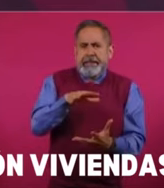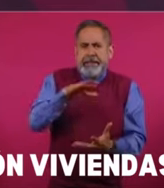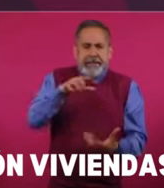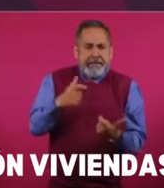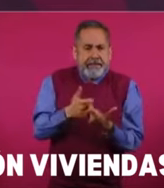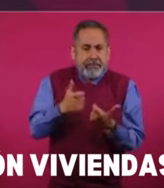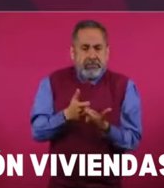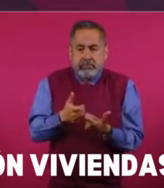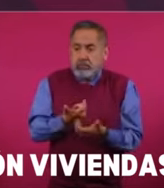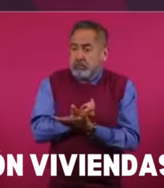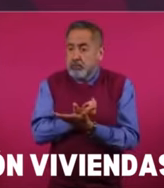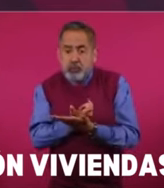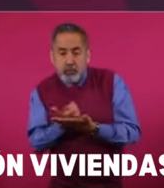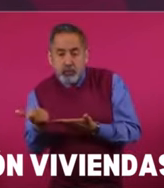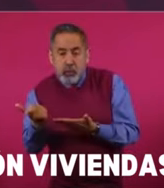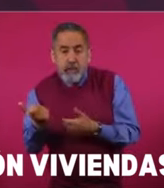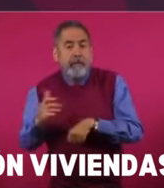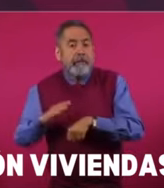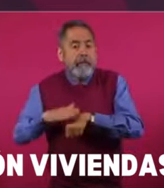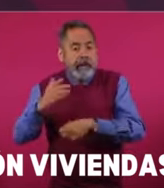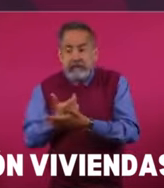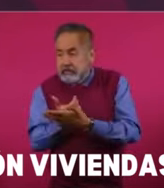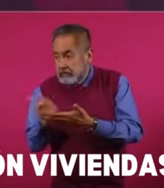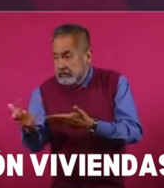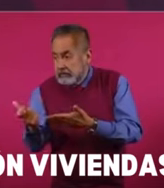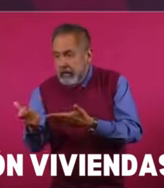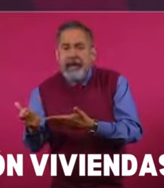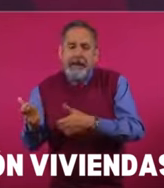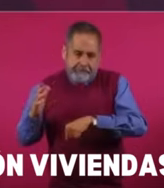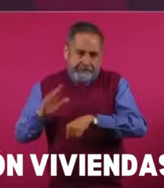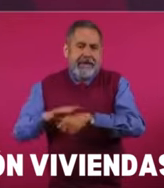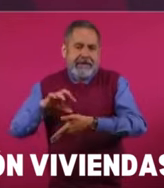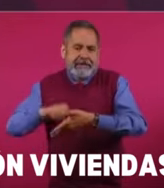es más el salario, como se incrementaron los salarios,